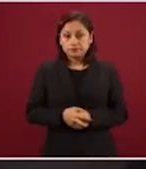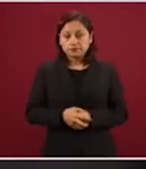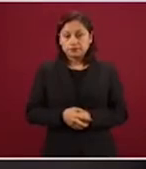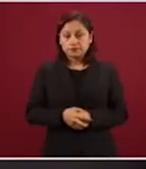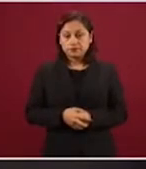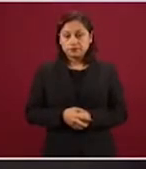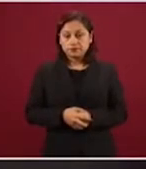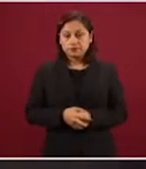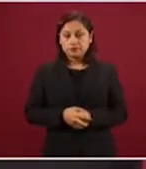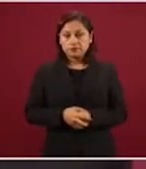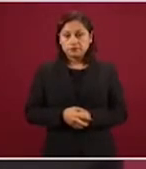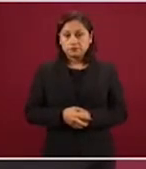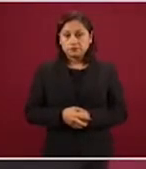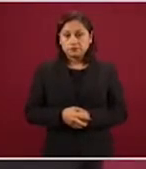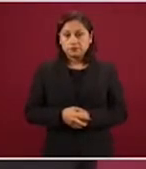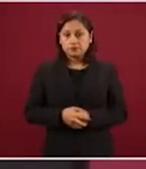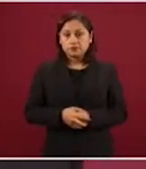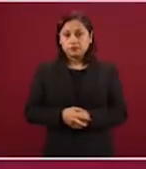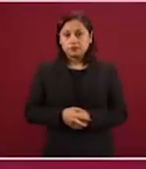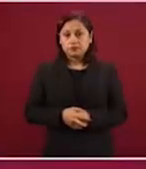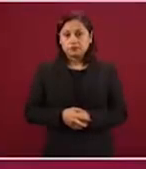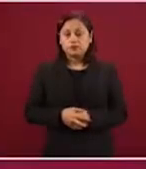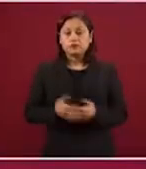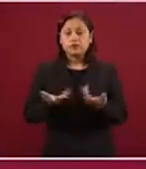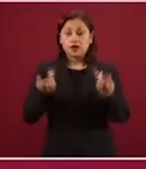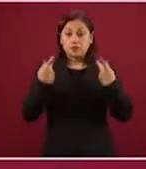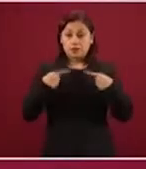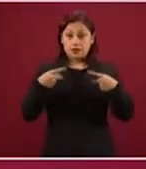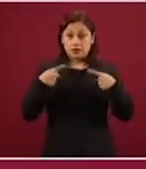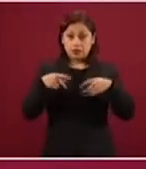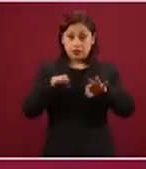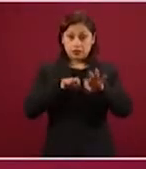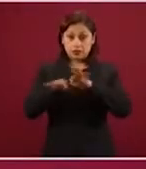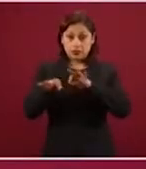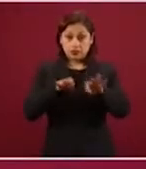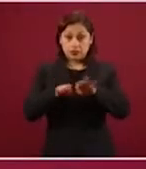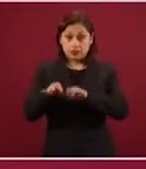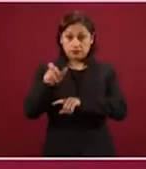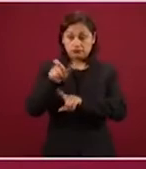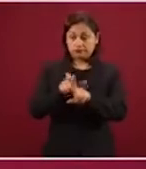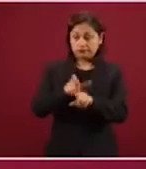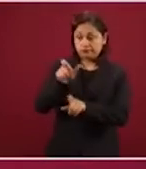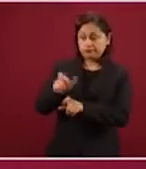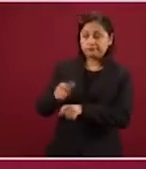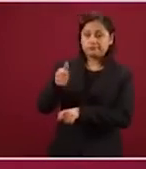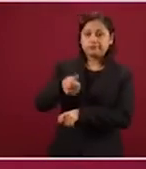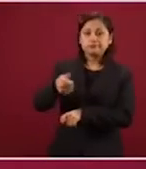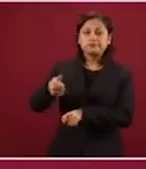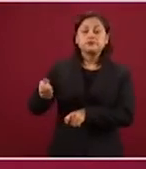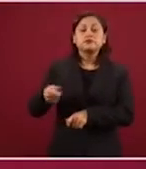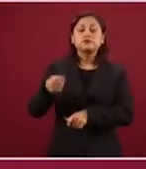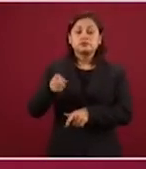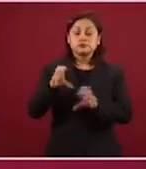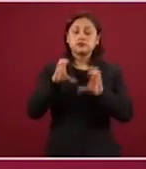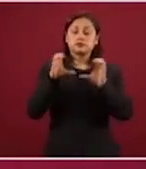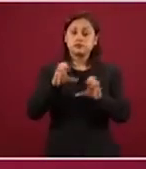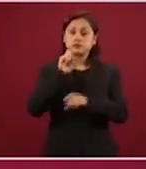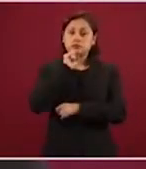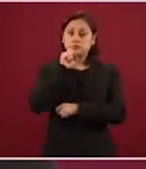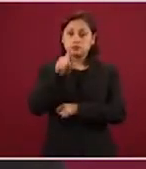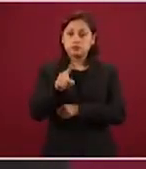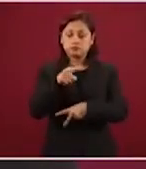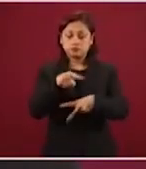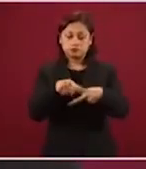la situación de los trabajadores. Yo diría que esos dos componentes y uno